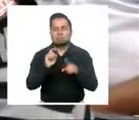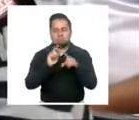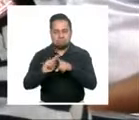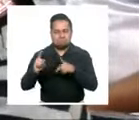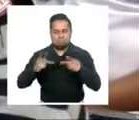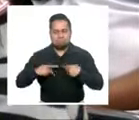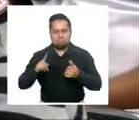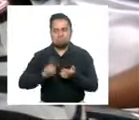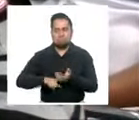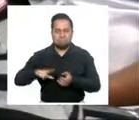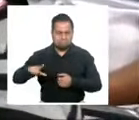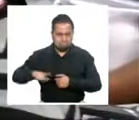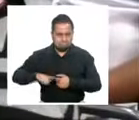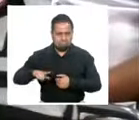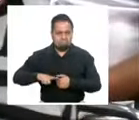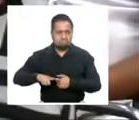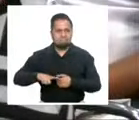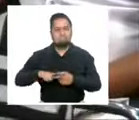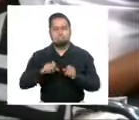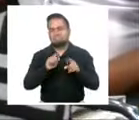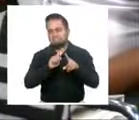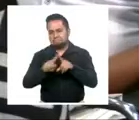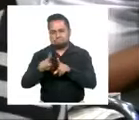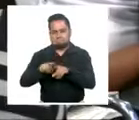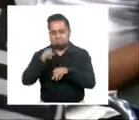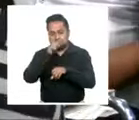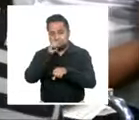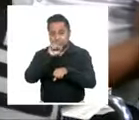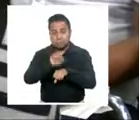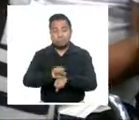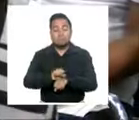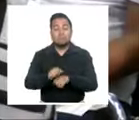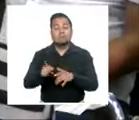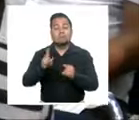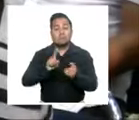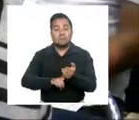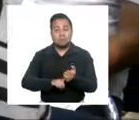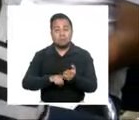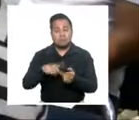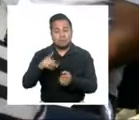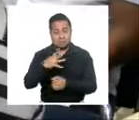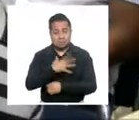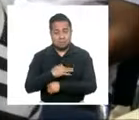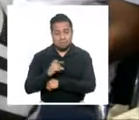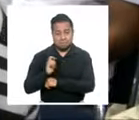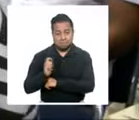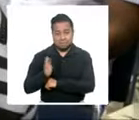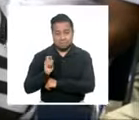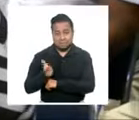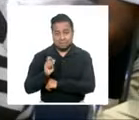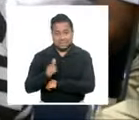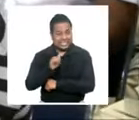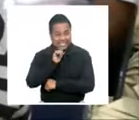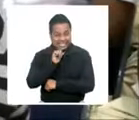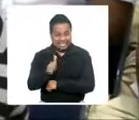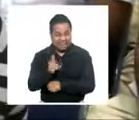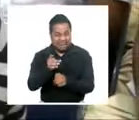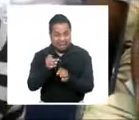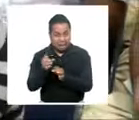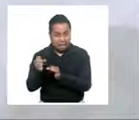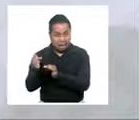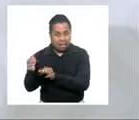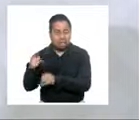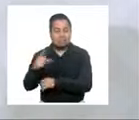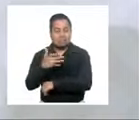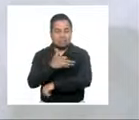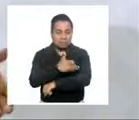servidor, ningún secretario que tenga deuda con pues su familia,